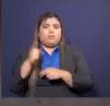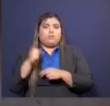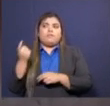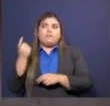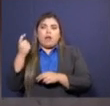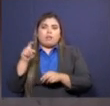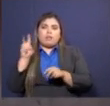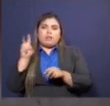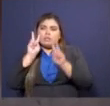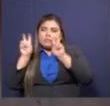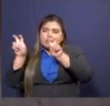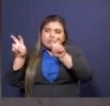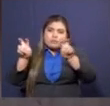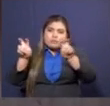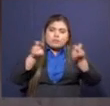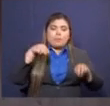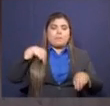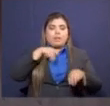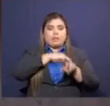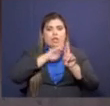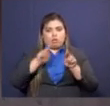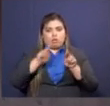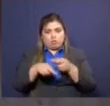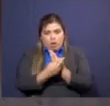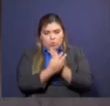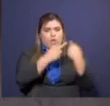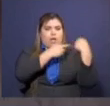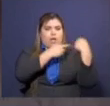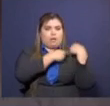otros proyectos de infraestructura vial.